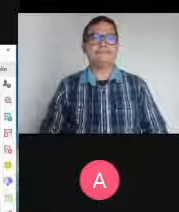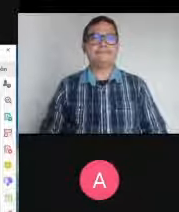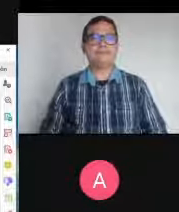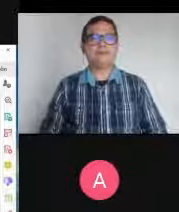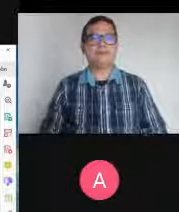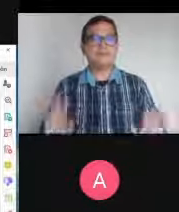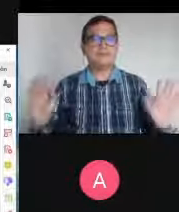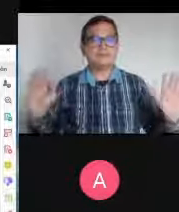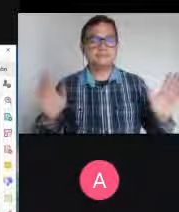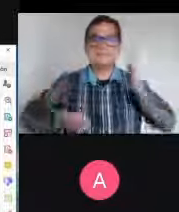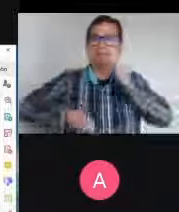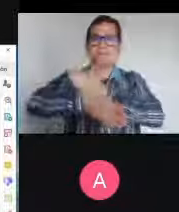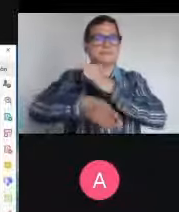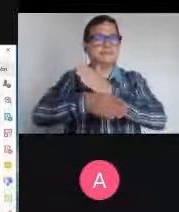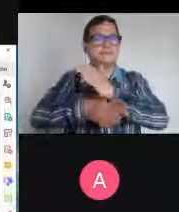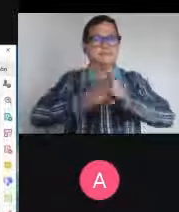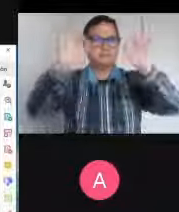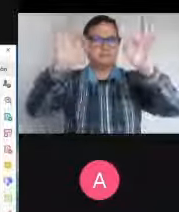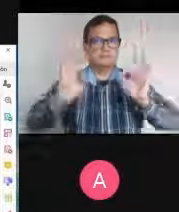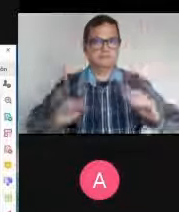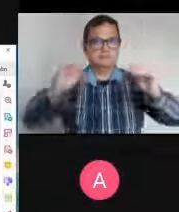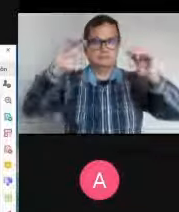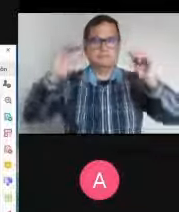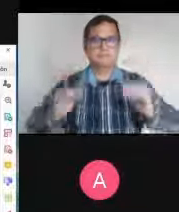Bueno, continuamos.